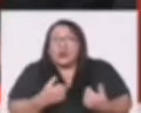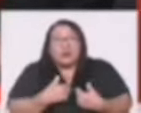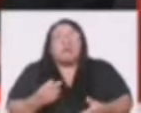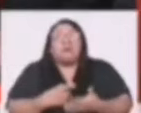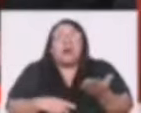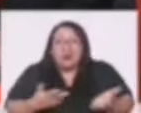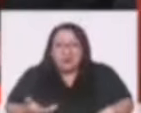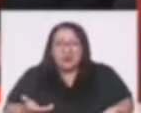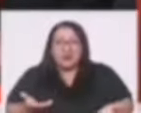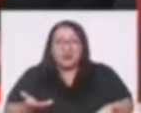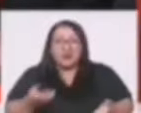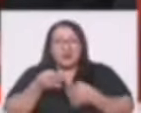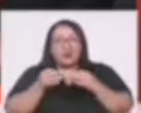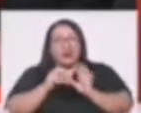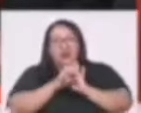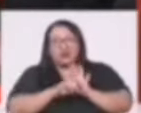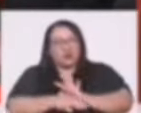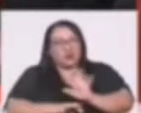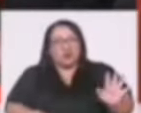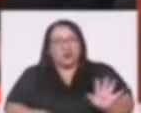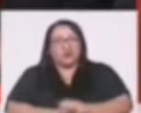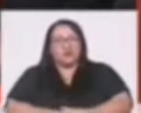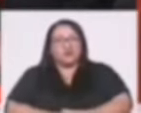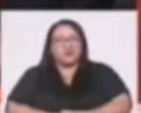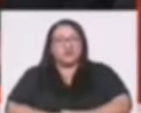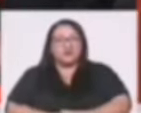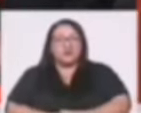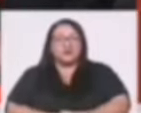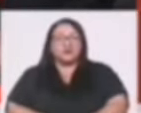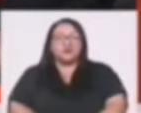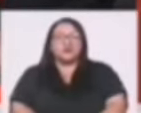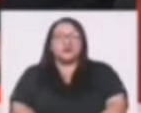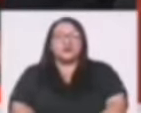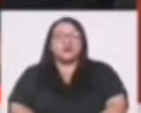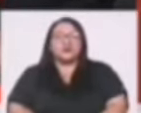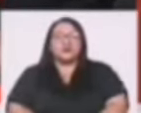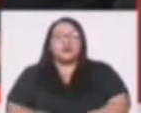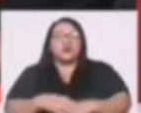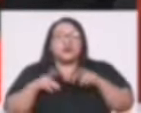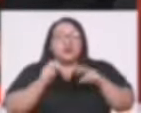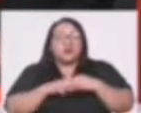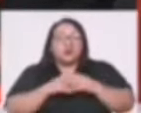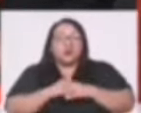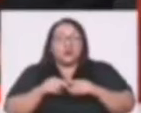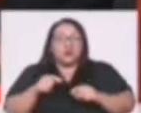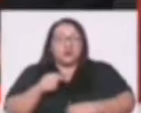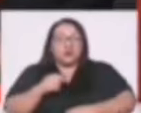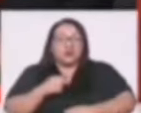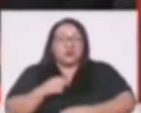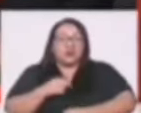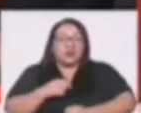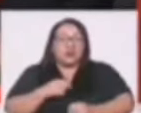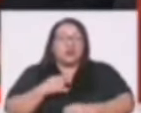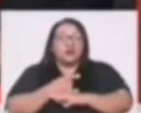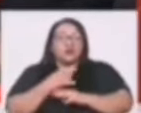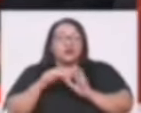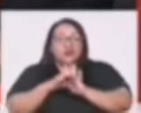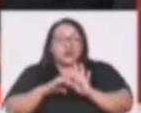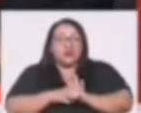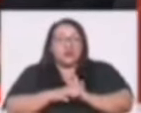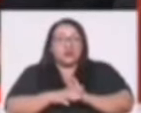facultades para hacer interpretación constitucional. Para agravar esta situación, durante la investigación parlamentaria ante la Subcomisión de Acusaciones